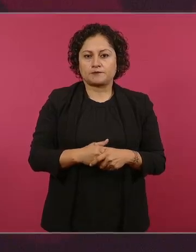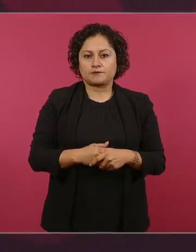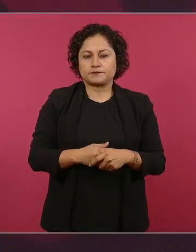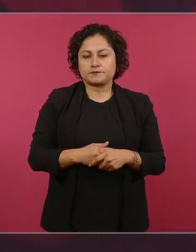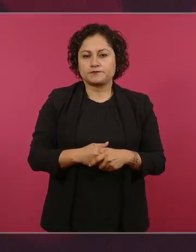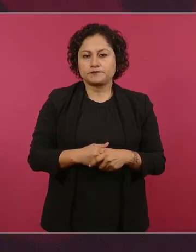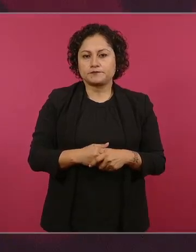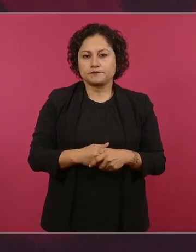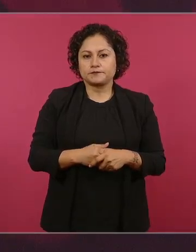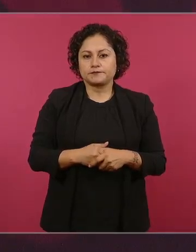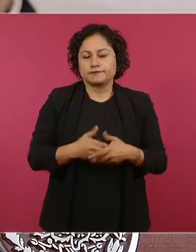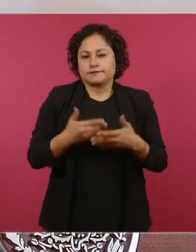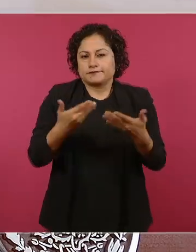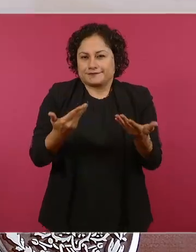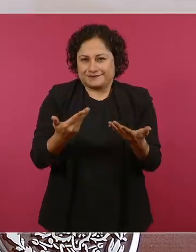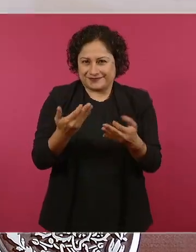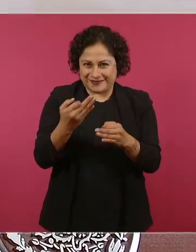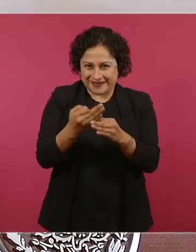estos exabruptos?